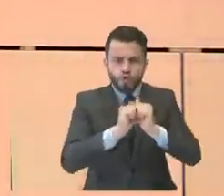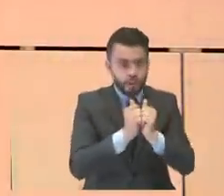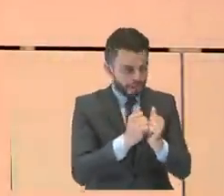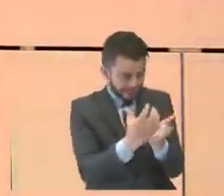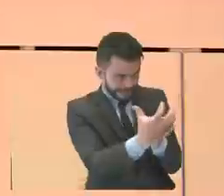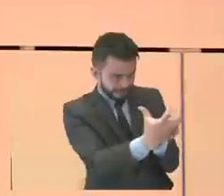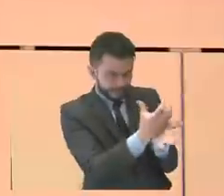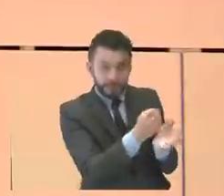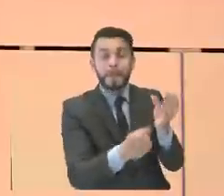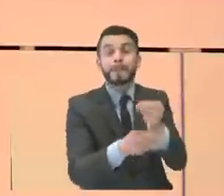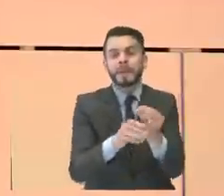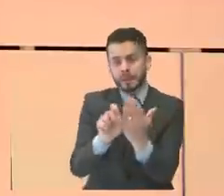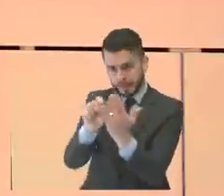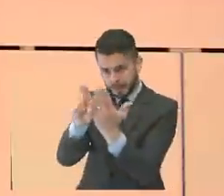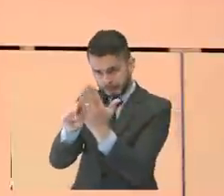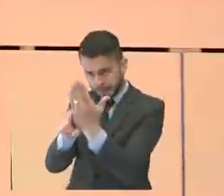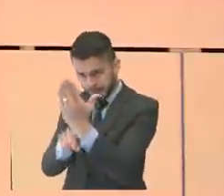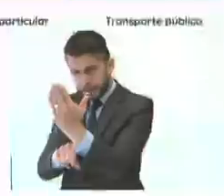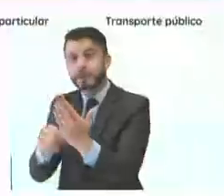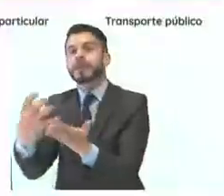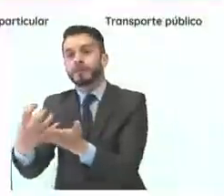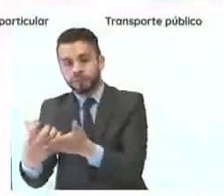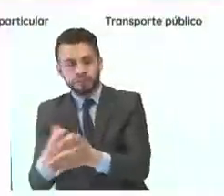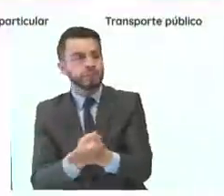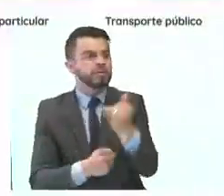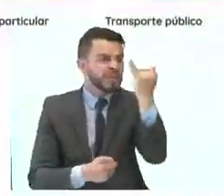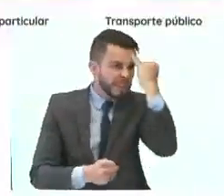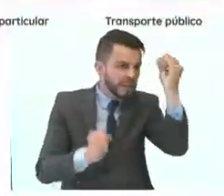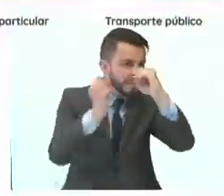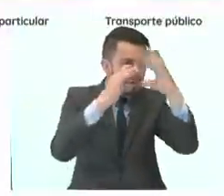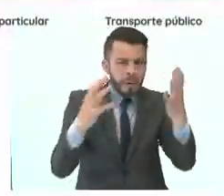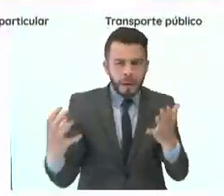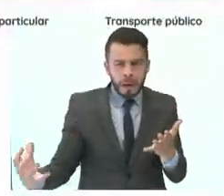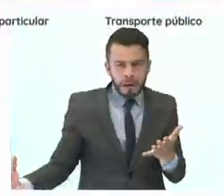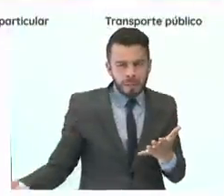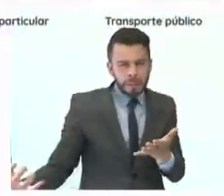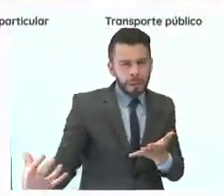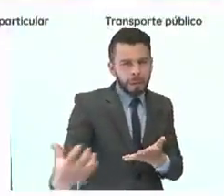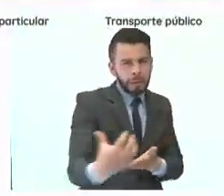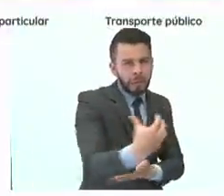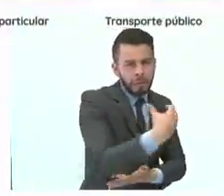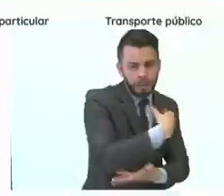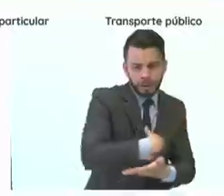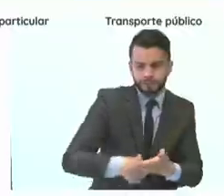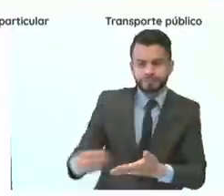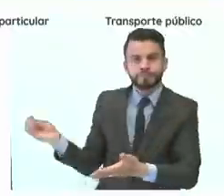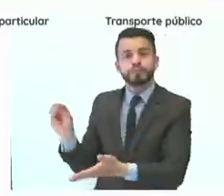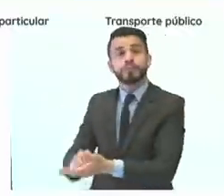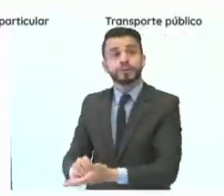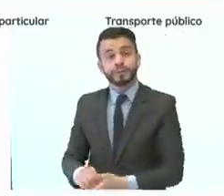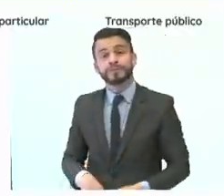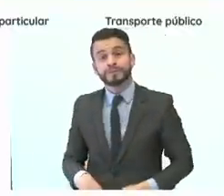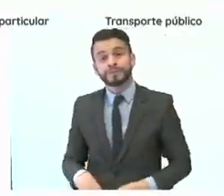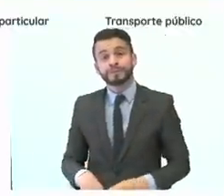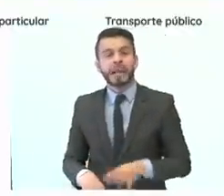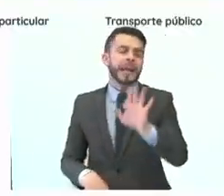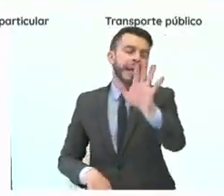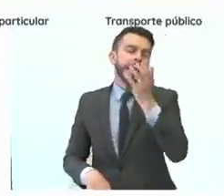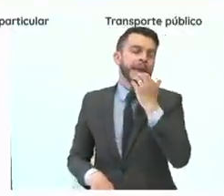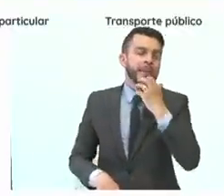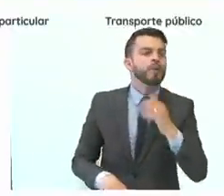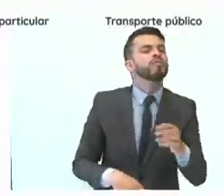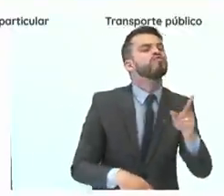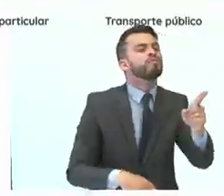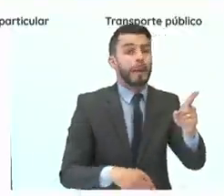trayendo resumido aquí en un par de láminas. Si ustedes miran en términos de palabras, de cómo se imagina, cuando le decimos corredor verde séptima a la